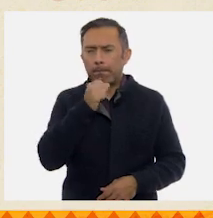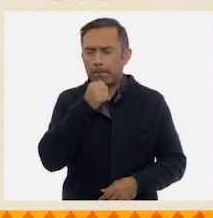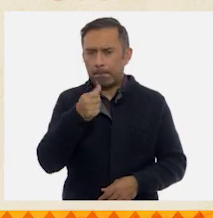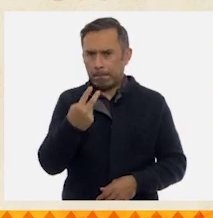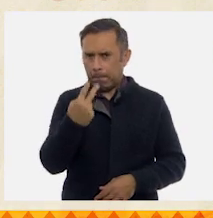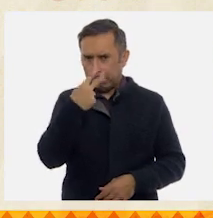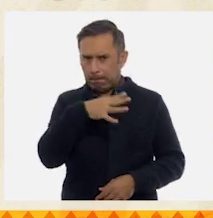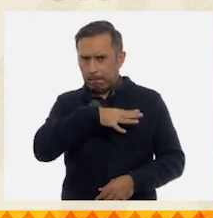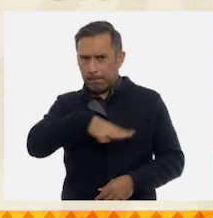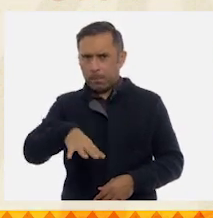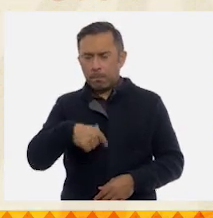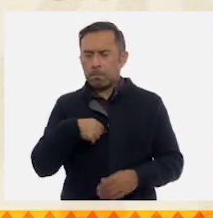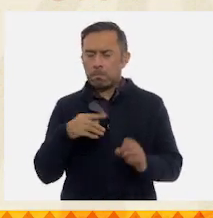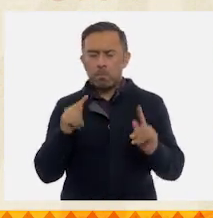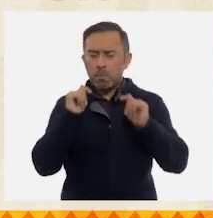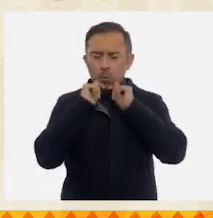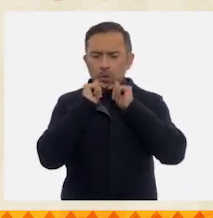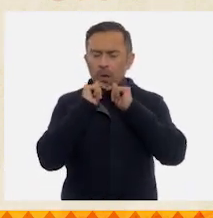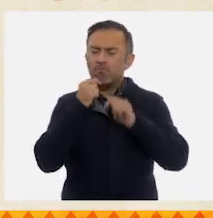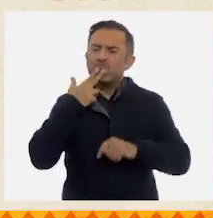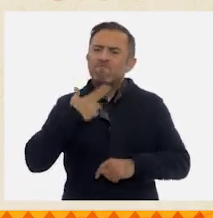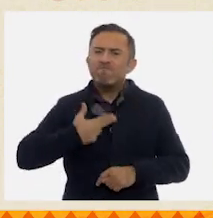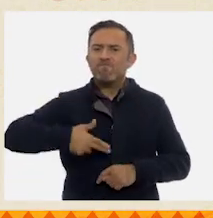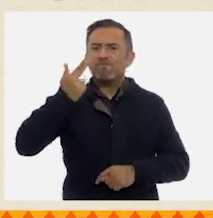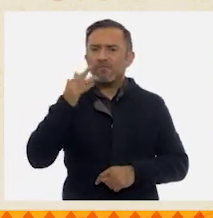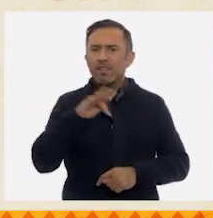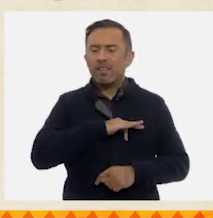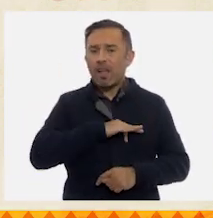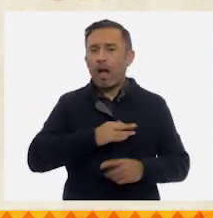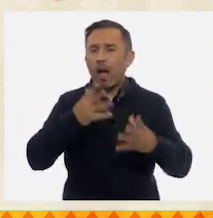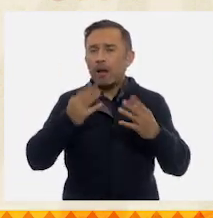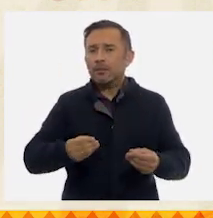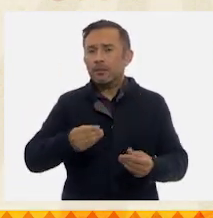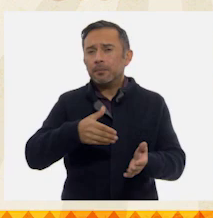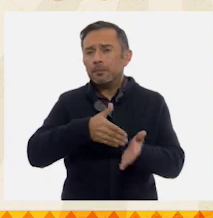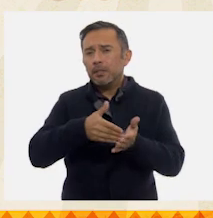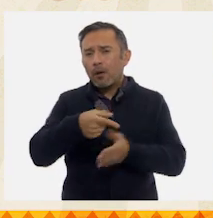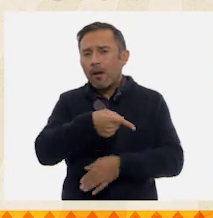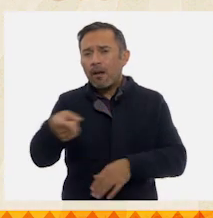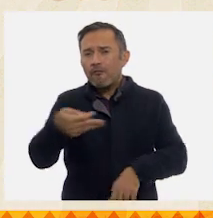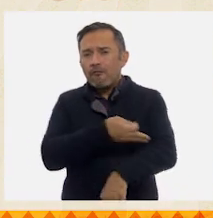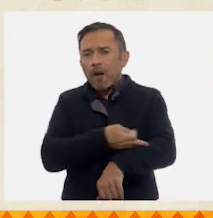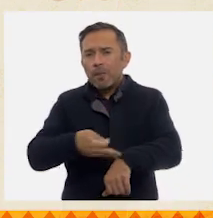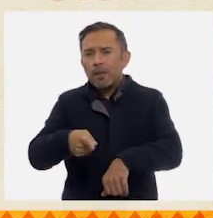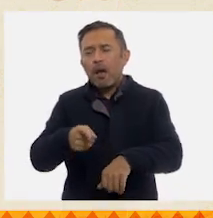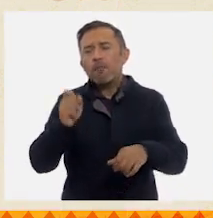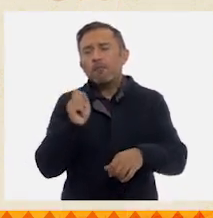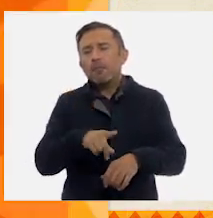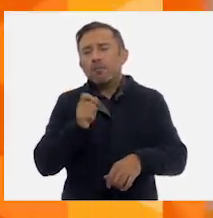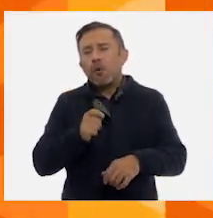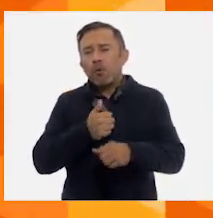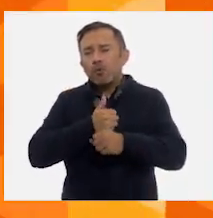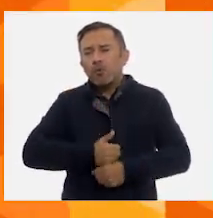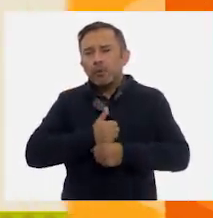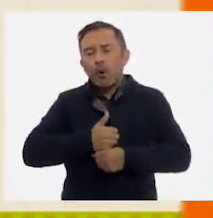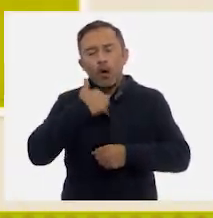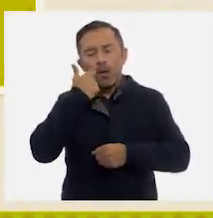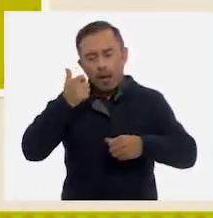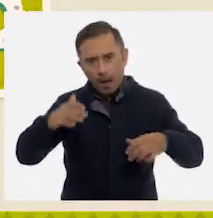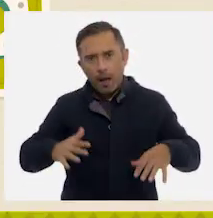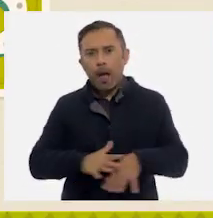aras de mejorar la situación de miles de familias que ansiaban un cambio en sus condiciones de vida.